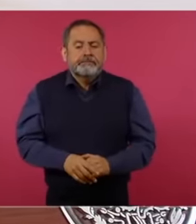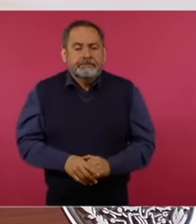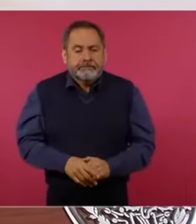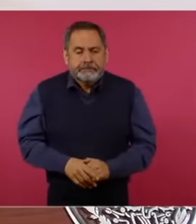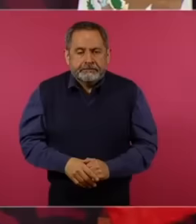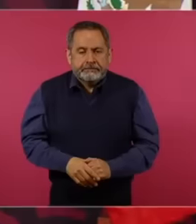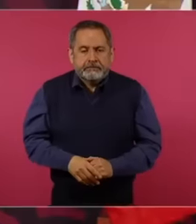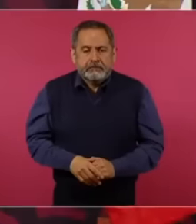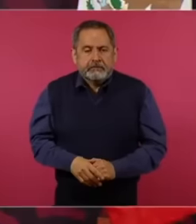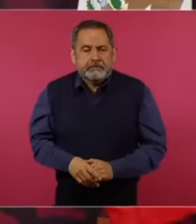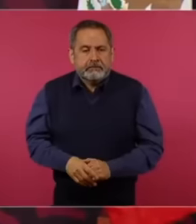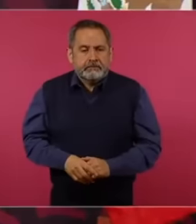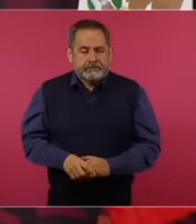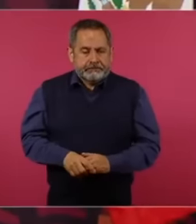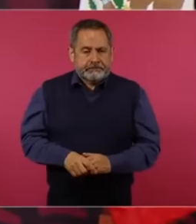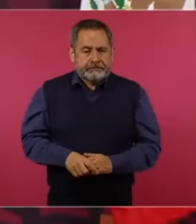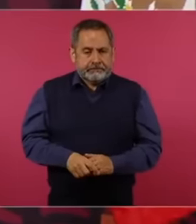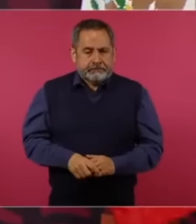y que se